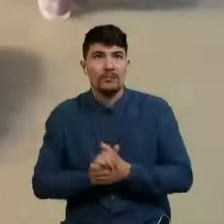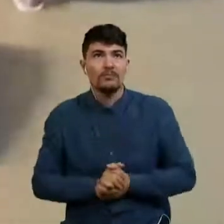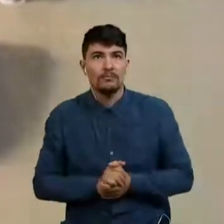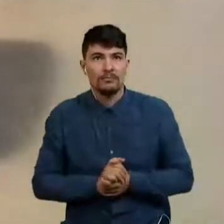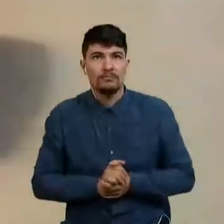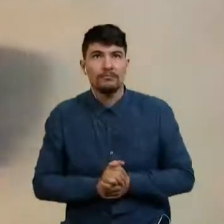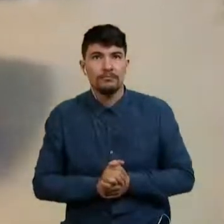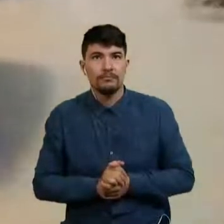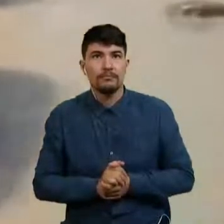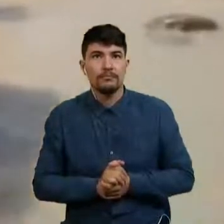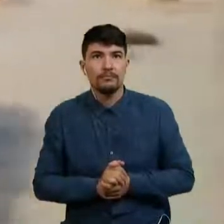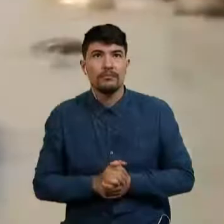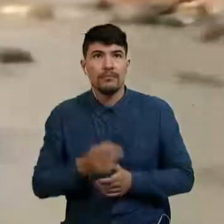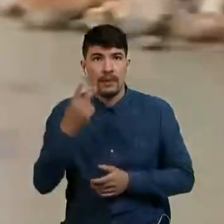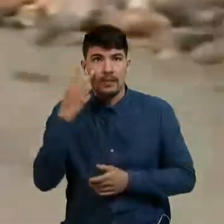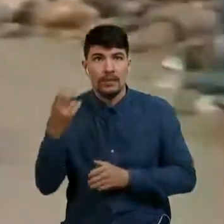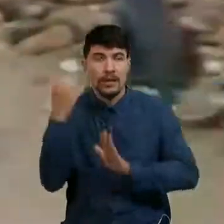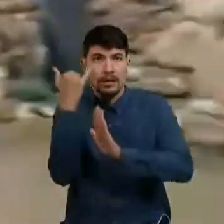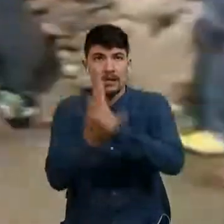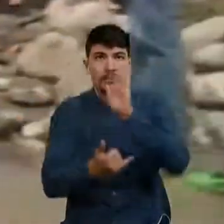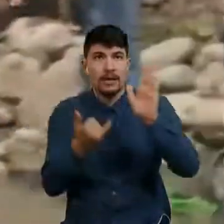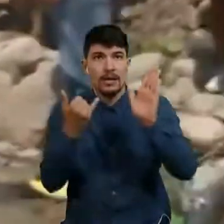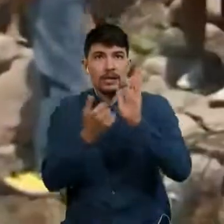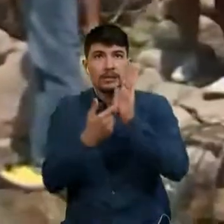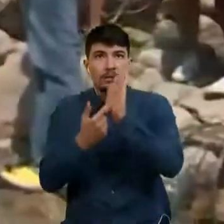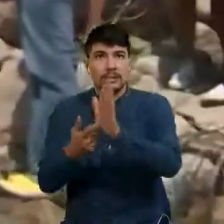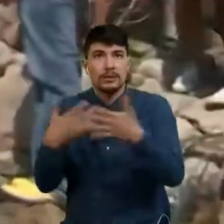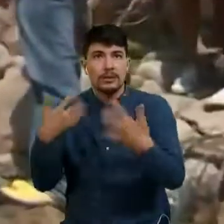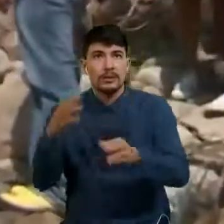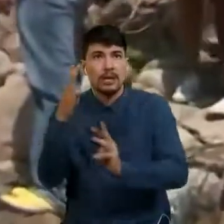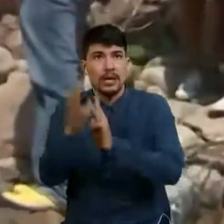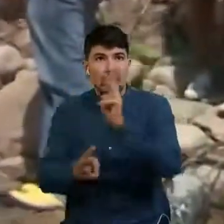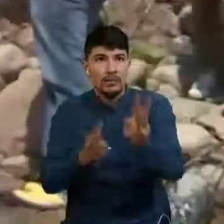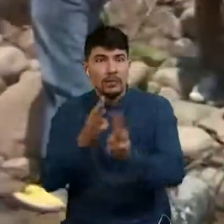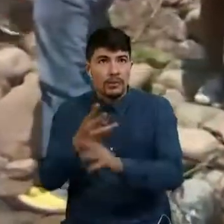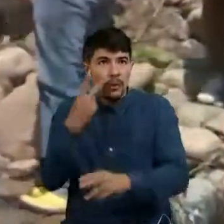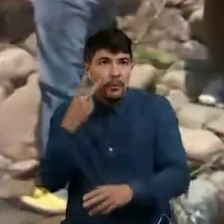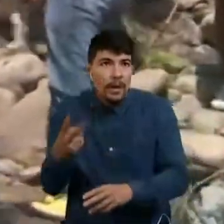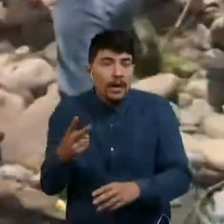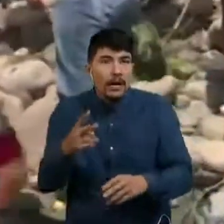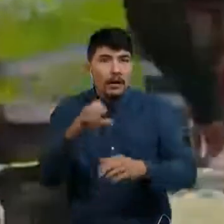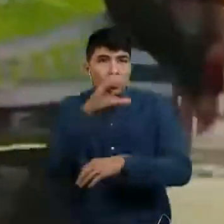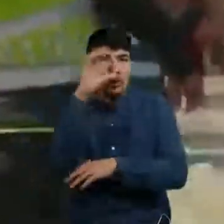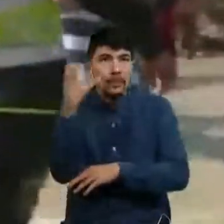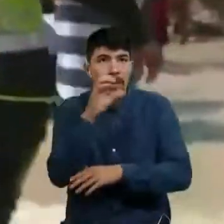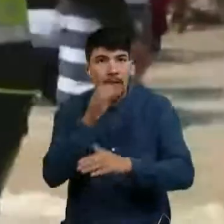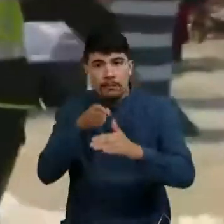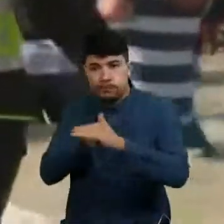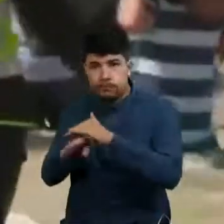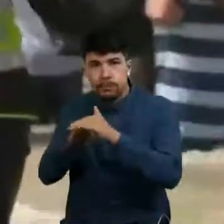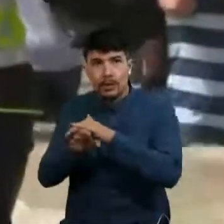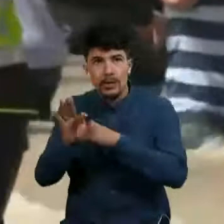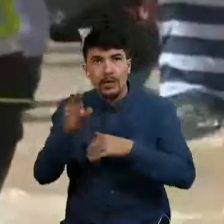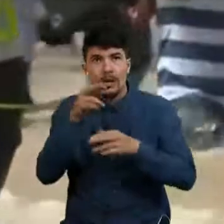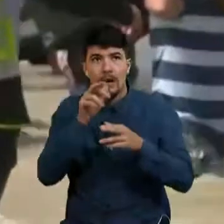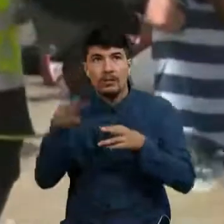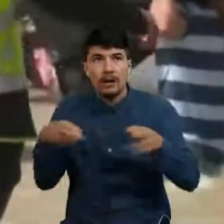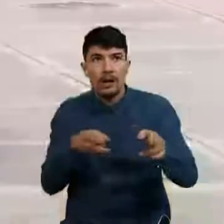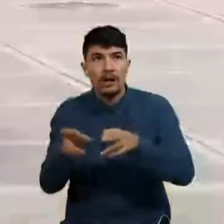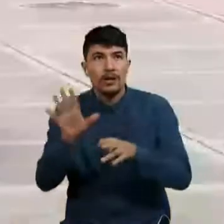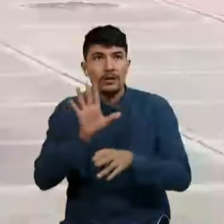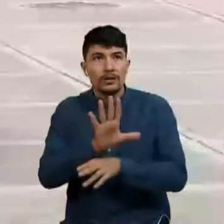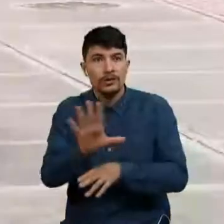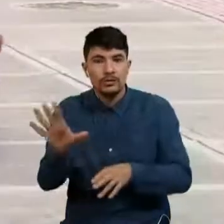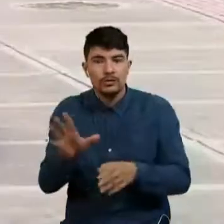y unas imágenes que trascendieron el mundo es ver como los colombianos habían atravesado el río táchira con sus pertenencias